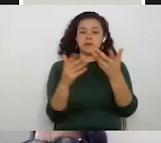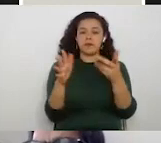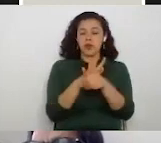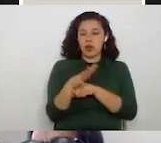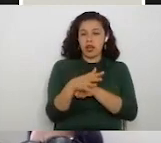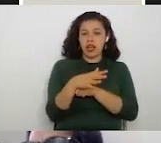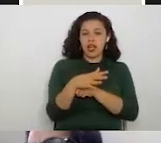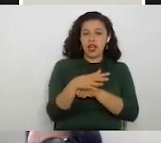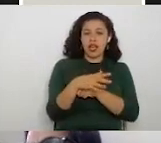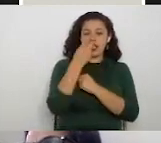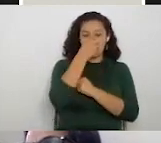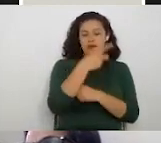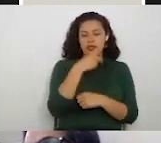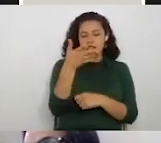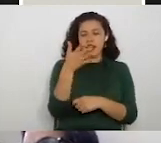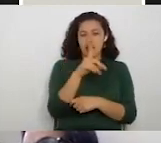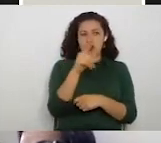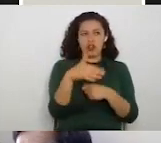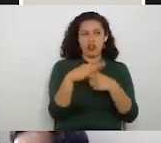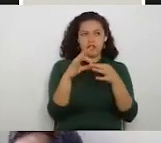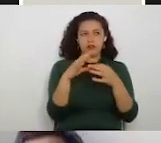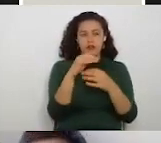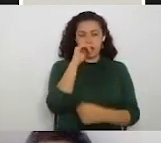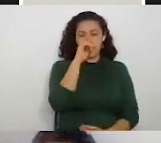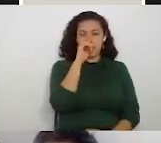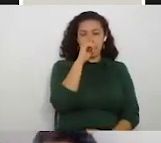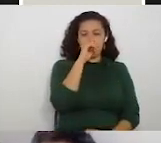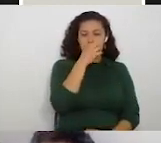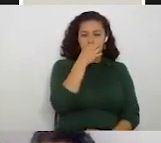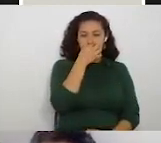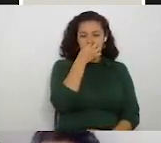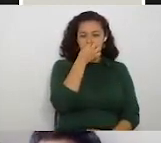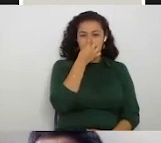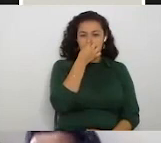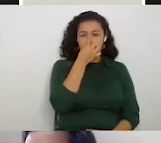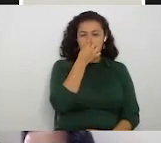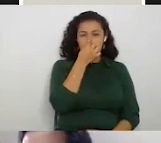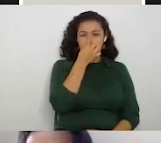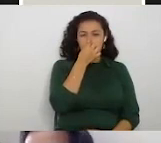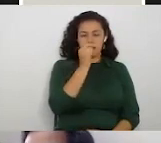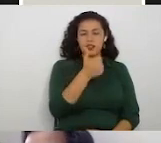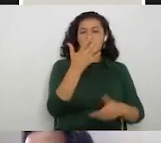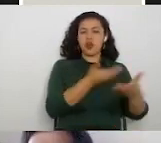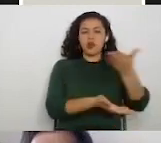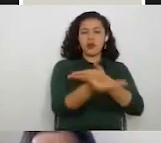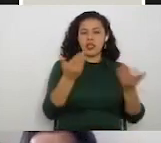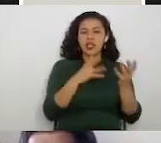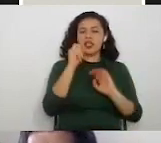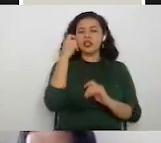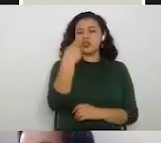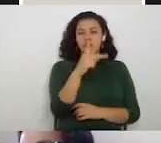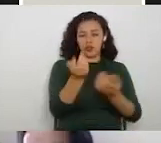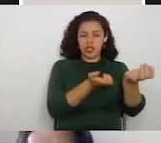acaba usted de mencionar. Entonces, bueno, si alguien quiere más compartir, si quieren mandarnos sus